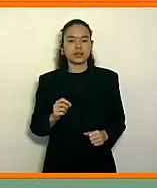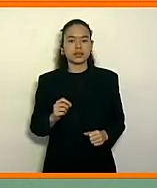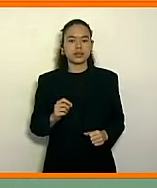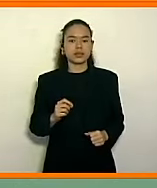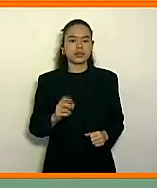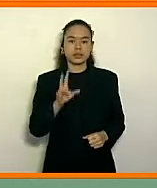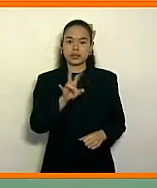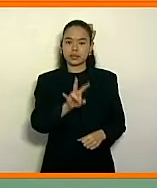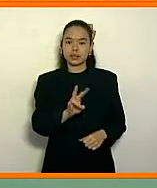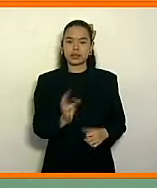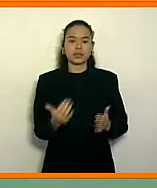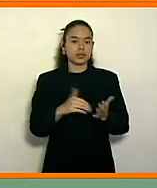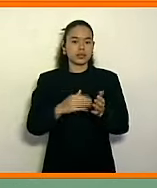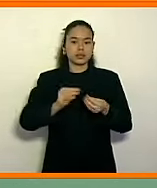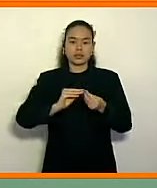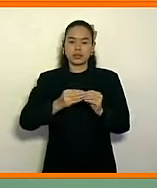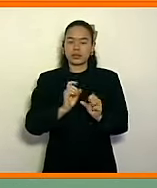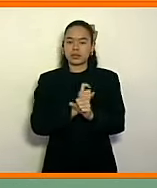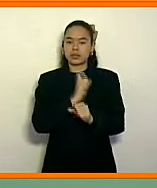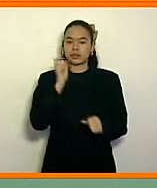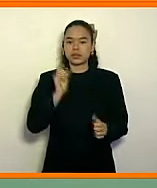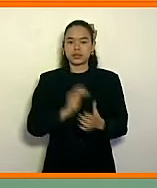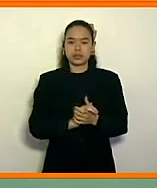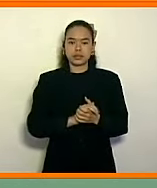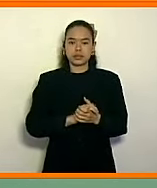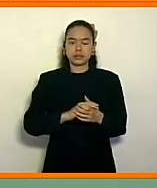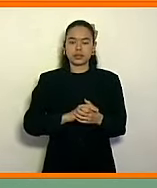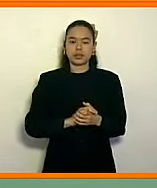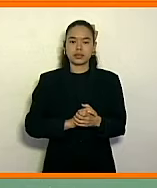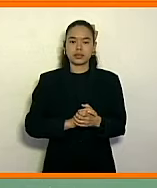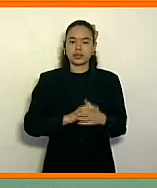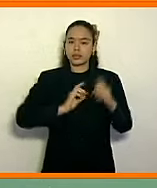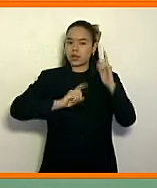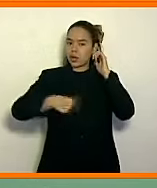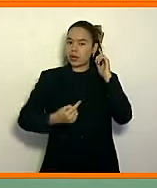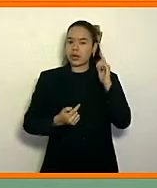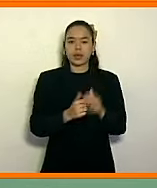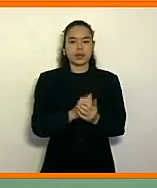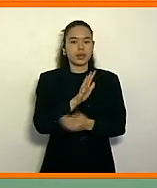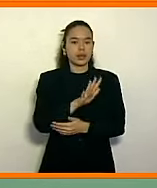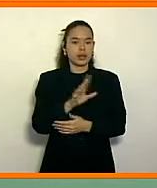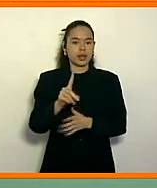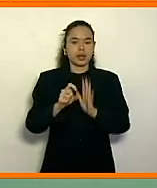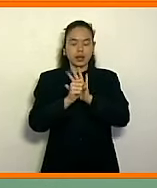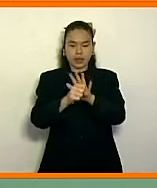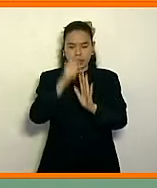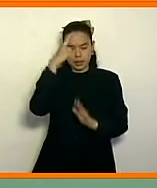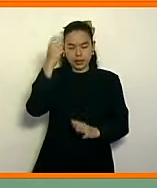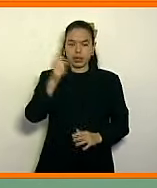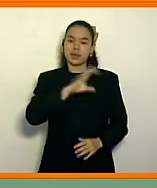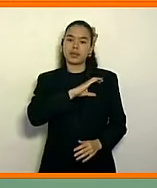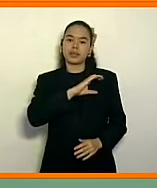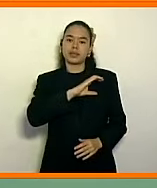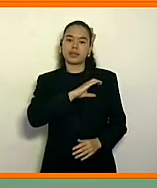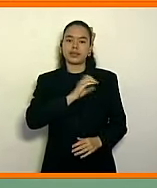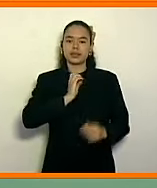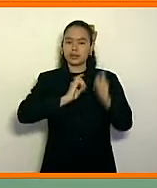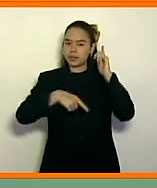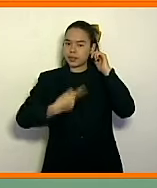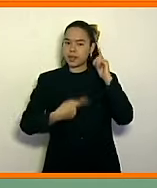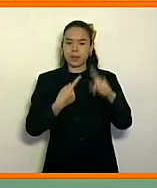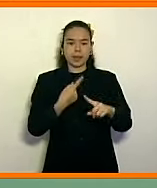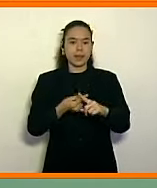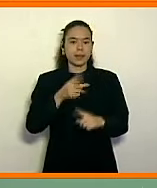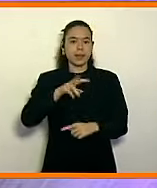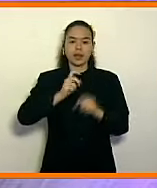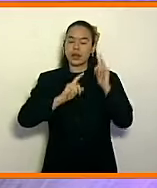el 7, con mucho gusto reitero tus números ganadores. Para diaria 51 con su símbolo de sueños policía, para